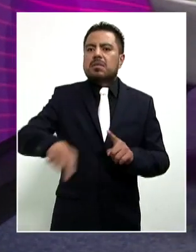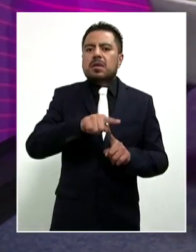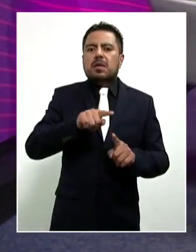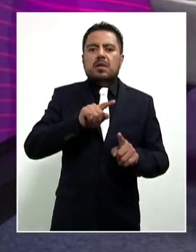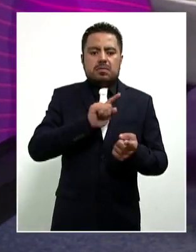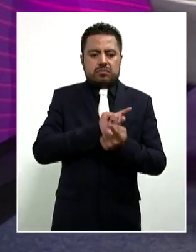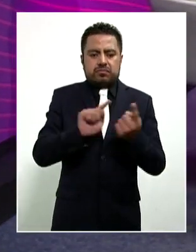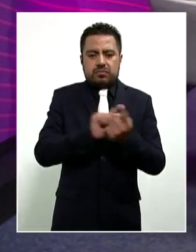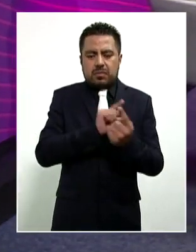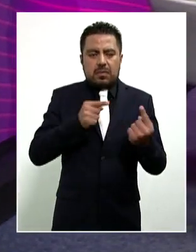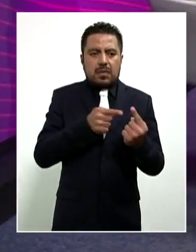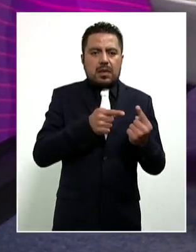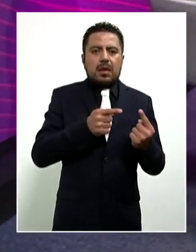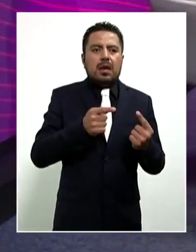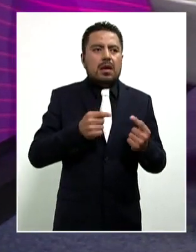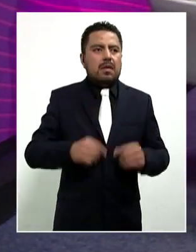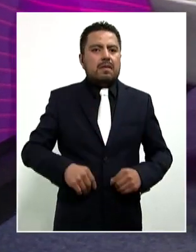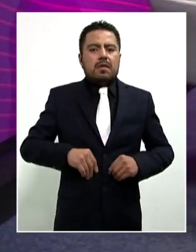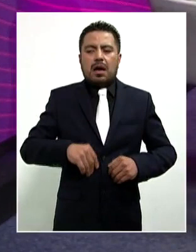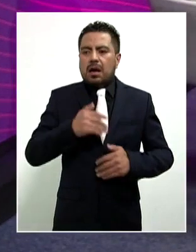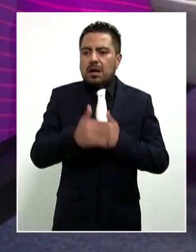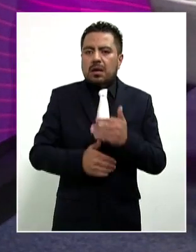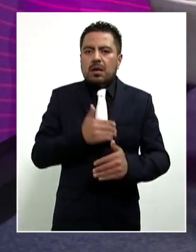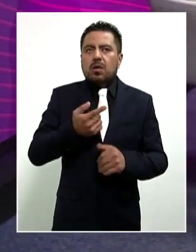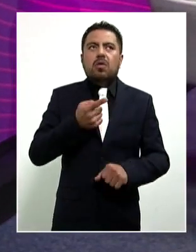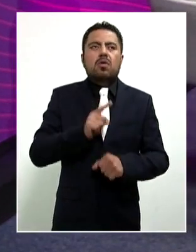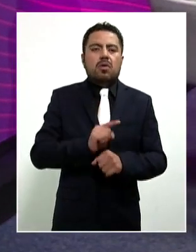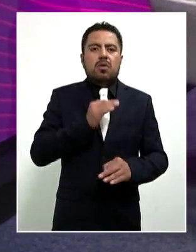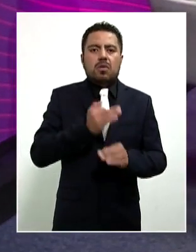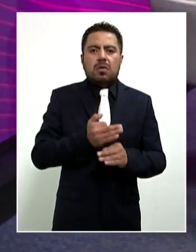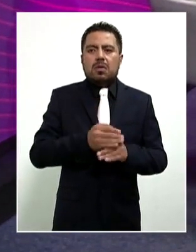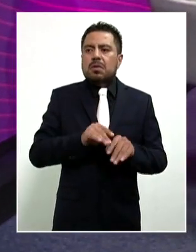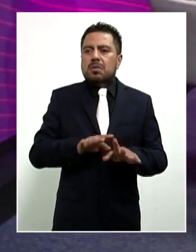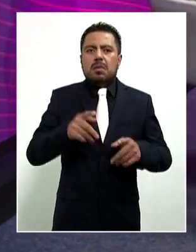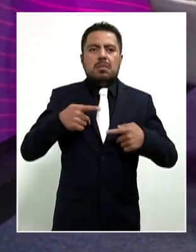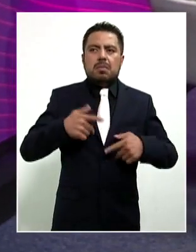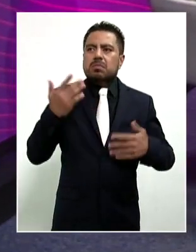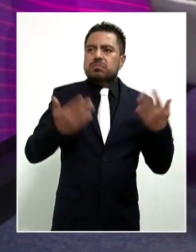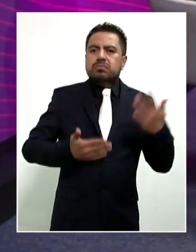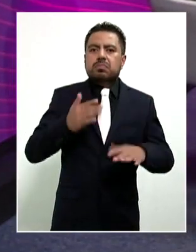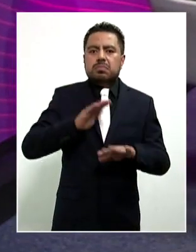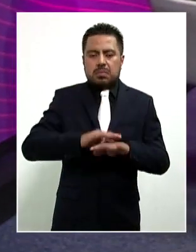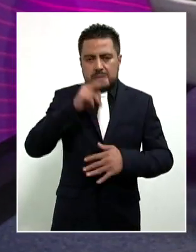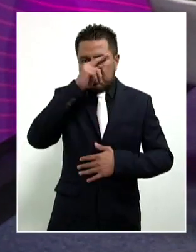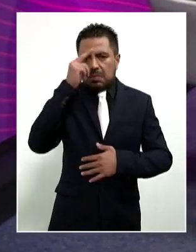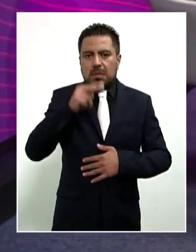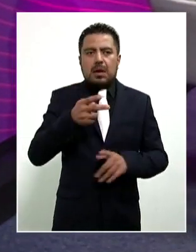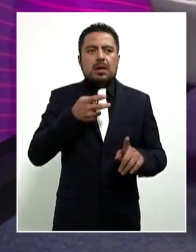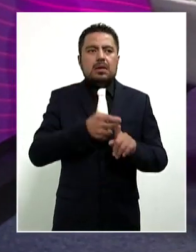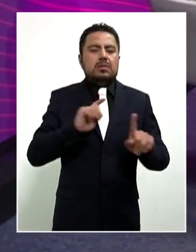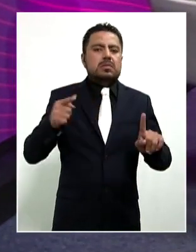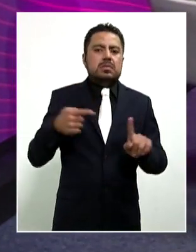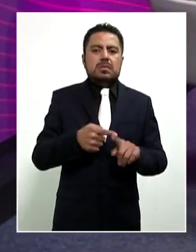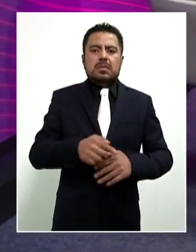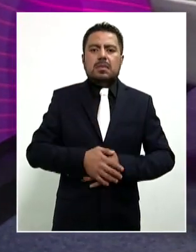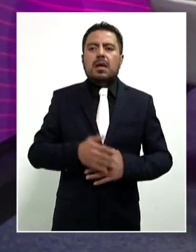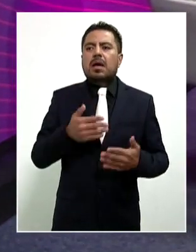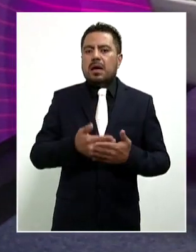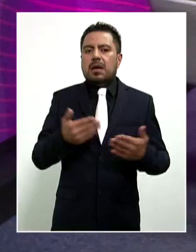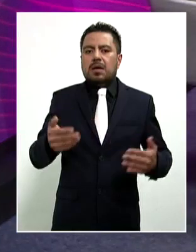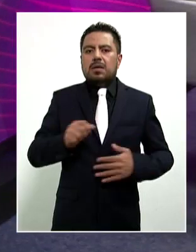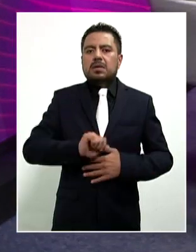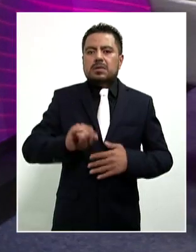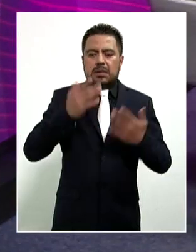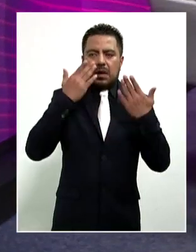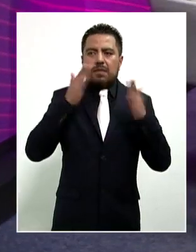pues enfocarnos en la realidad que nos toca hoy, donde van a estar siguiendo, llegando personas, y México pues es un país de destino? Ahora sí, la